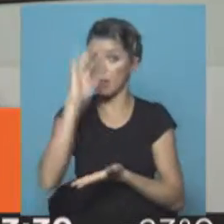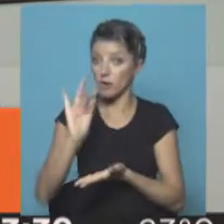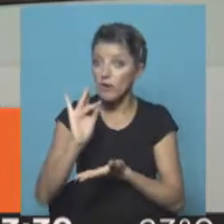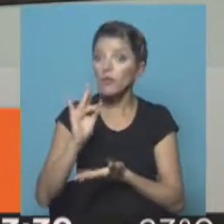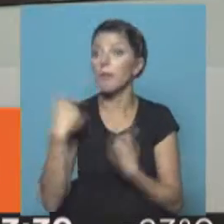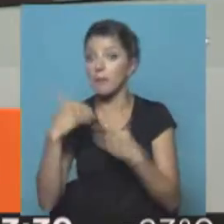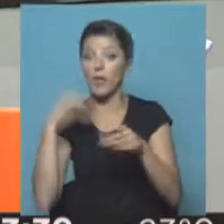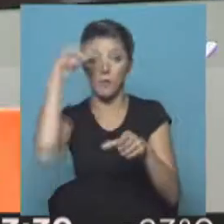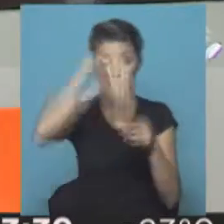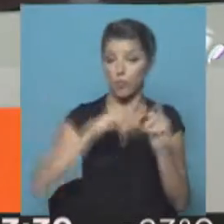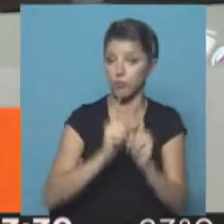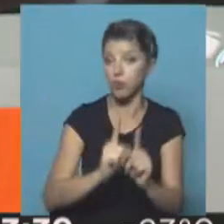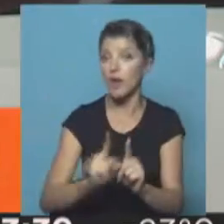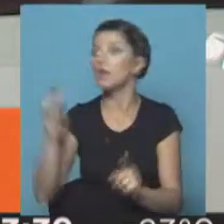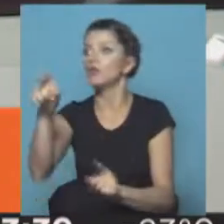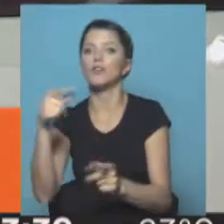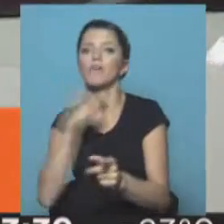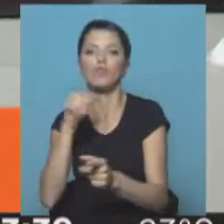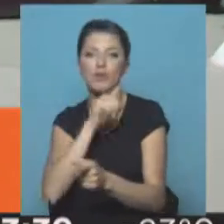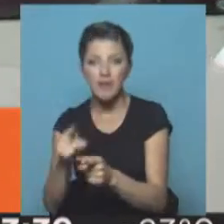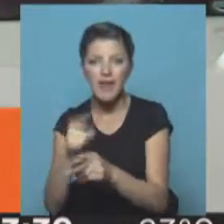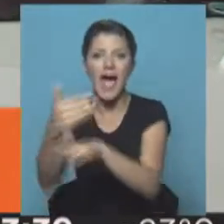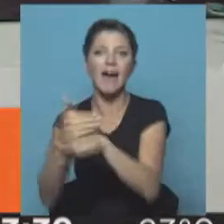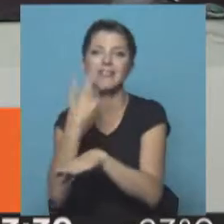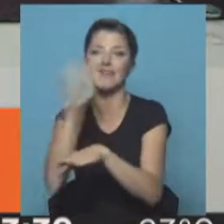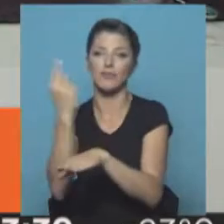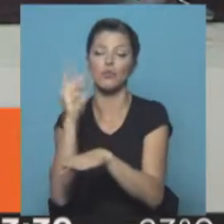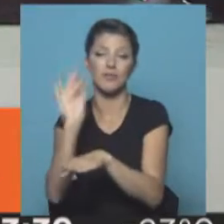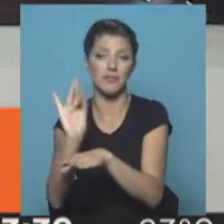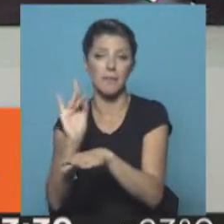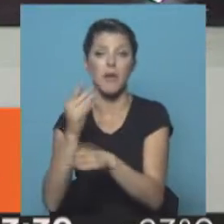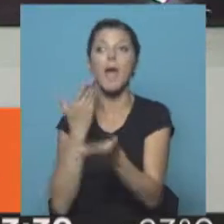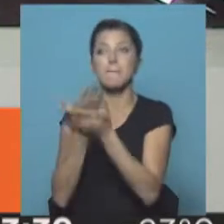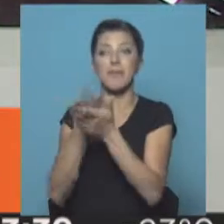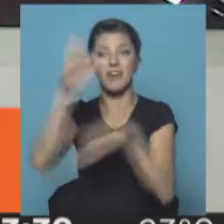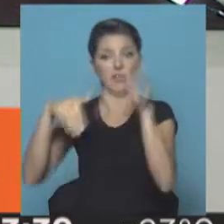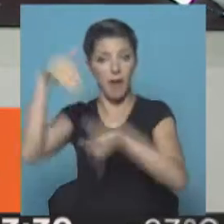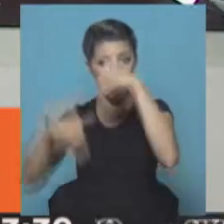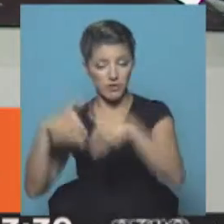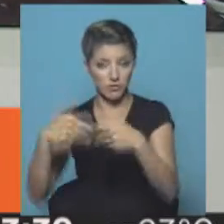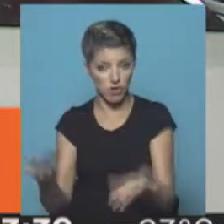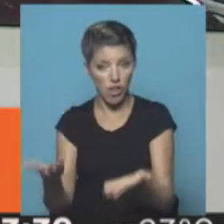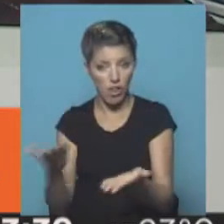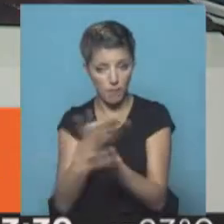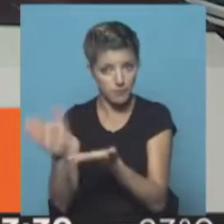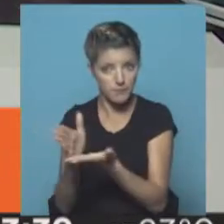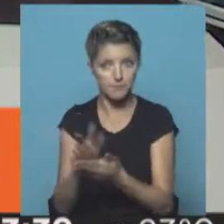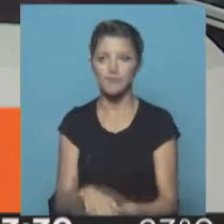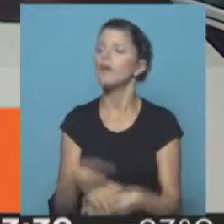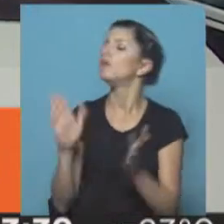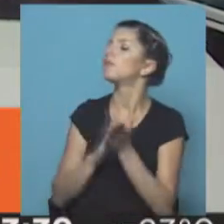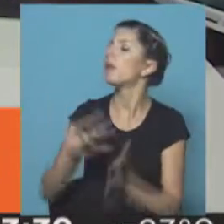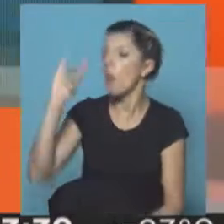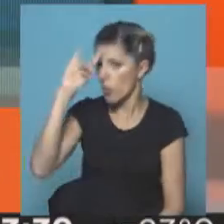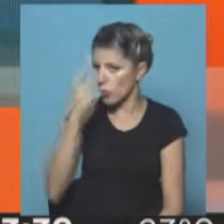el Mercosur y usted no acepta un revocatorio antes del 31 del mismo mes. ¿Qué pasó con Uruguay? Te quería preguntar. Que se abstuvo y no participó de